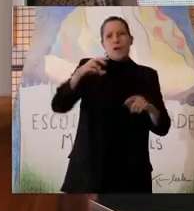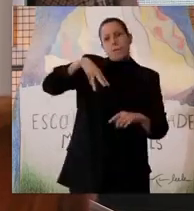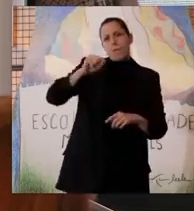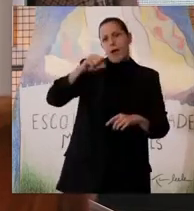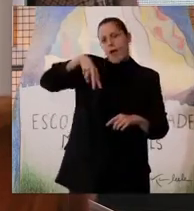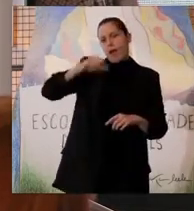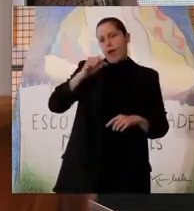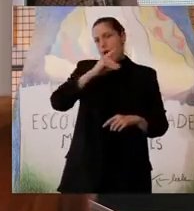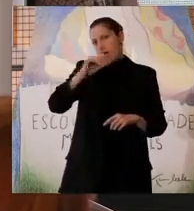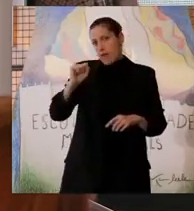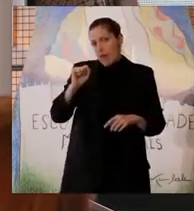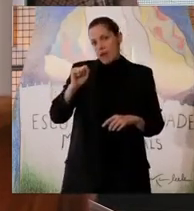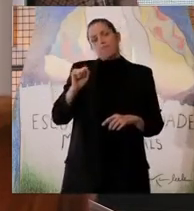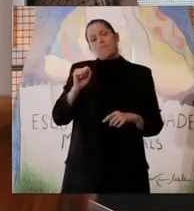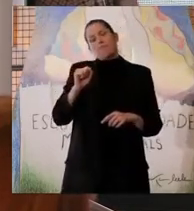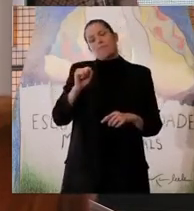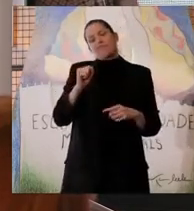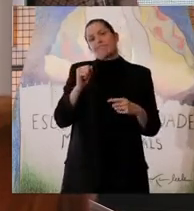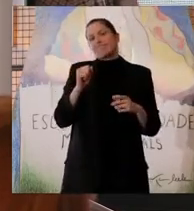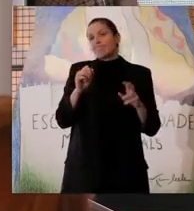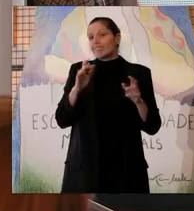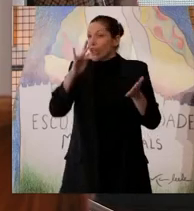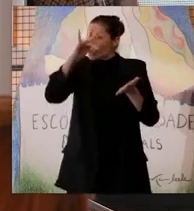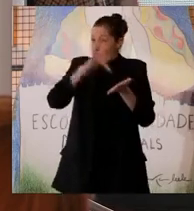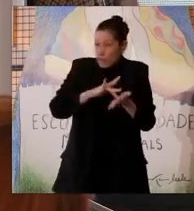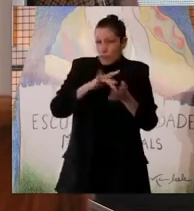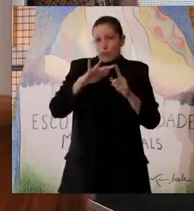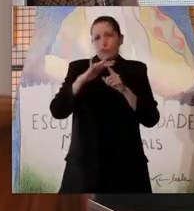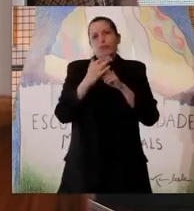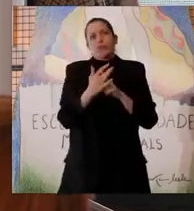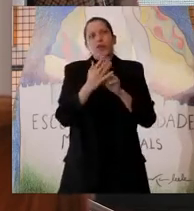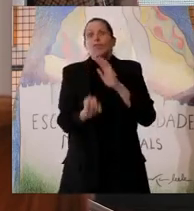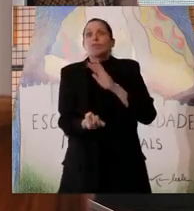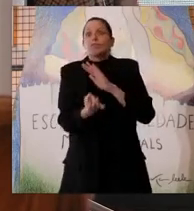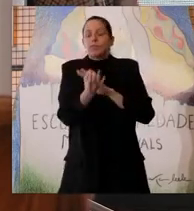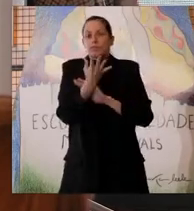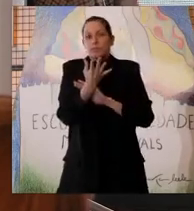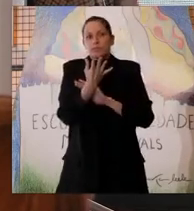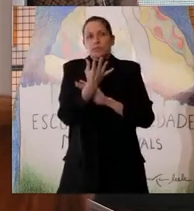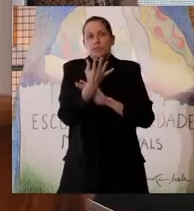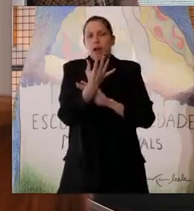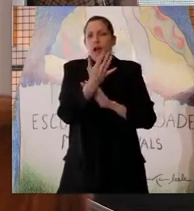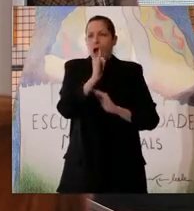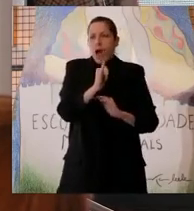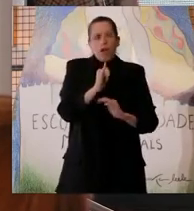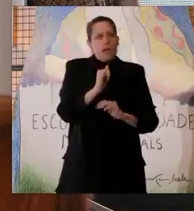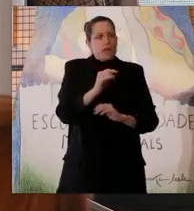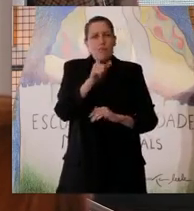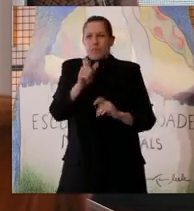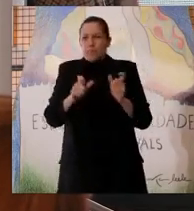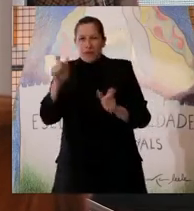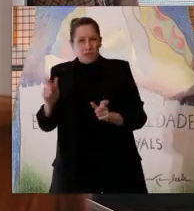de Educación cuando sucedió todo esto Isabel había gente admirando a la manada